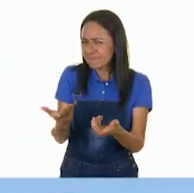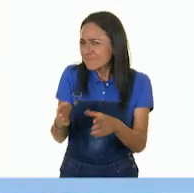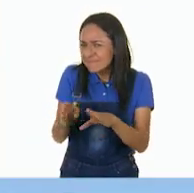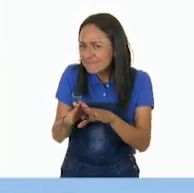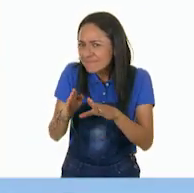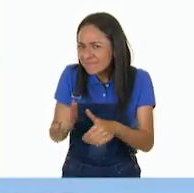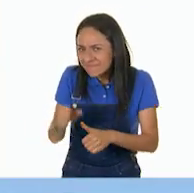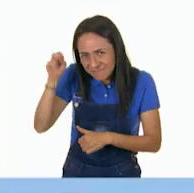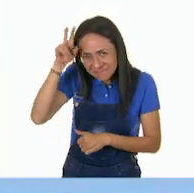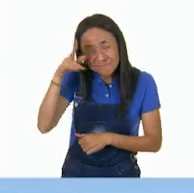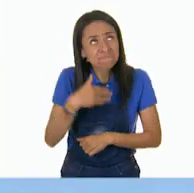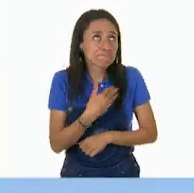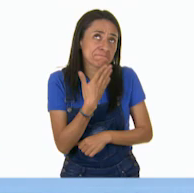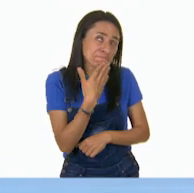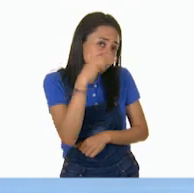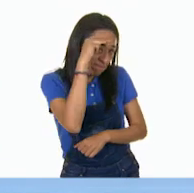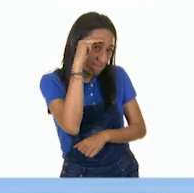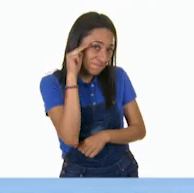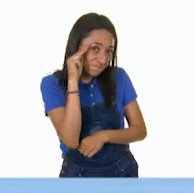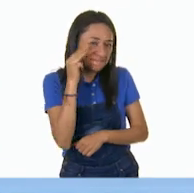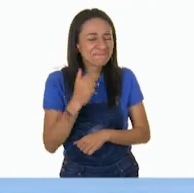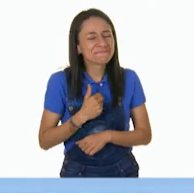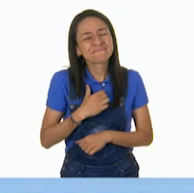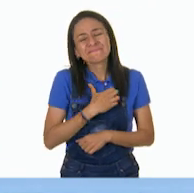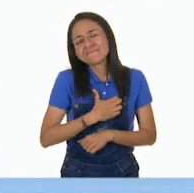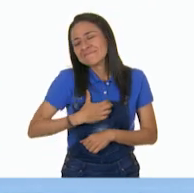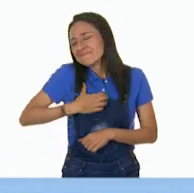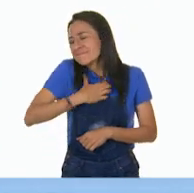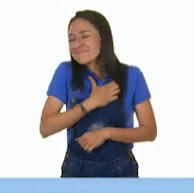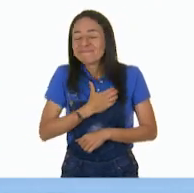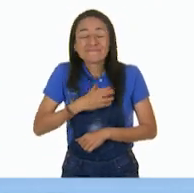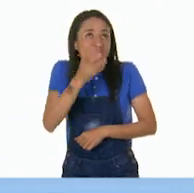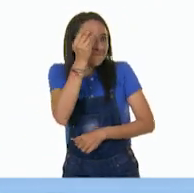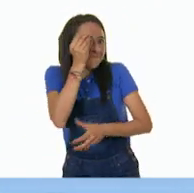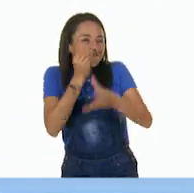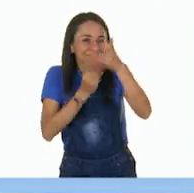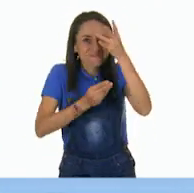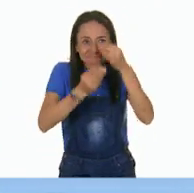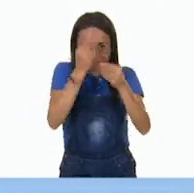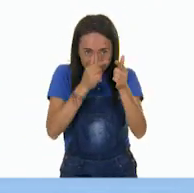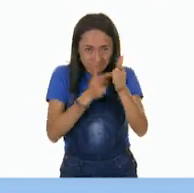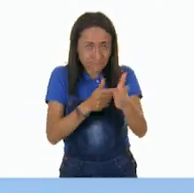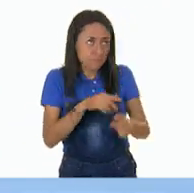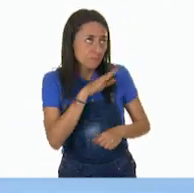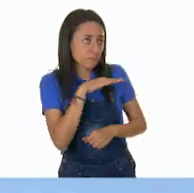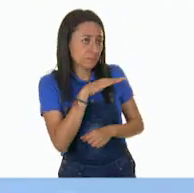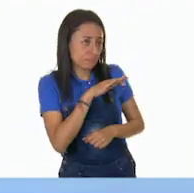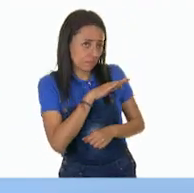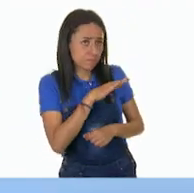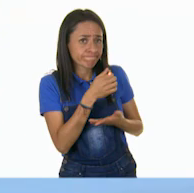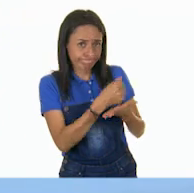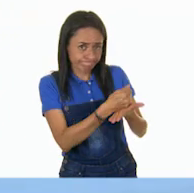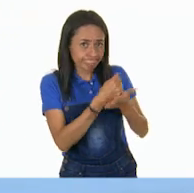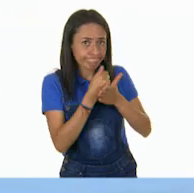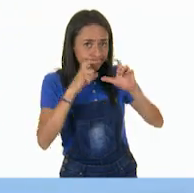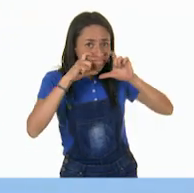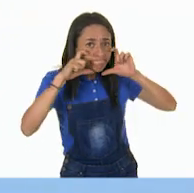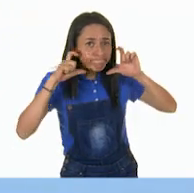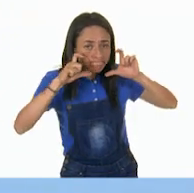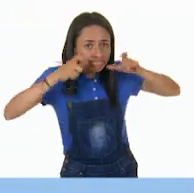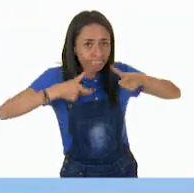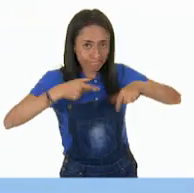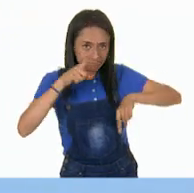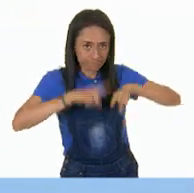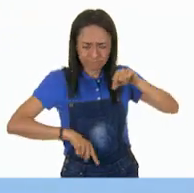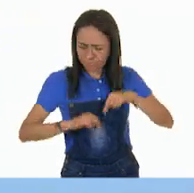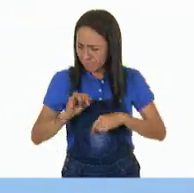también estoy muy contento quiero seguir aprendiendo que bueno con carlos me puedes ayudar con mis críticas por supuesto raulito te ayudo